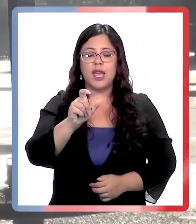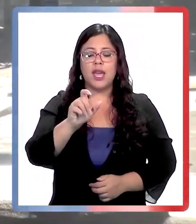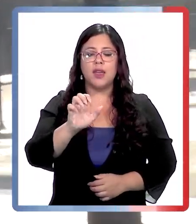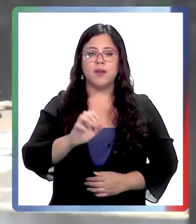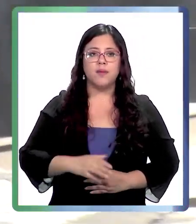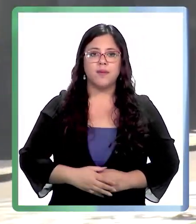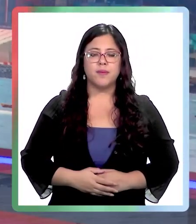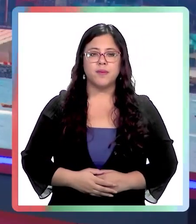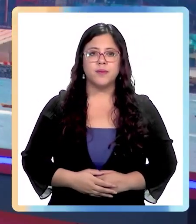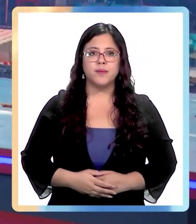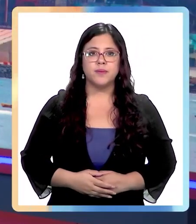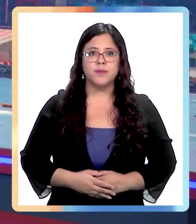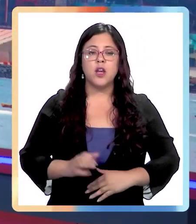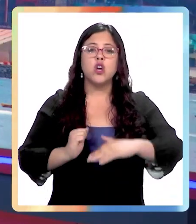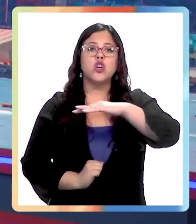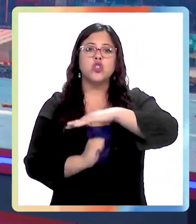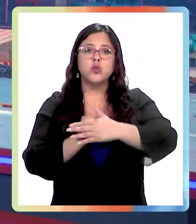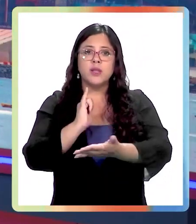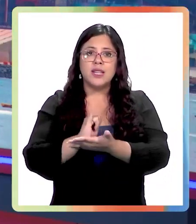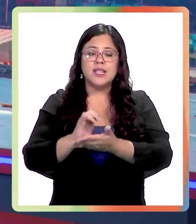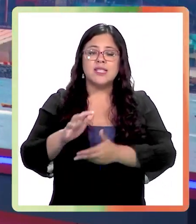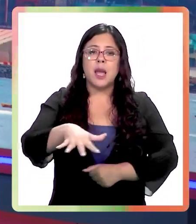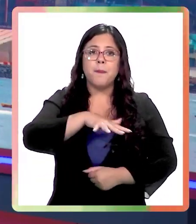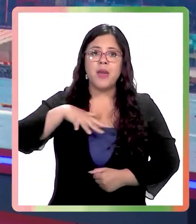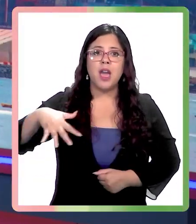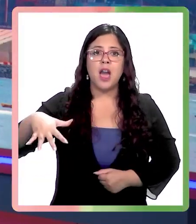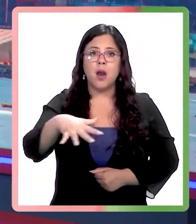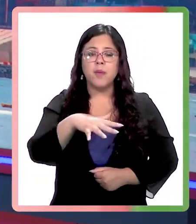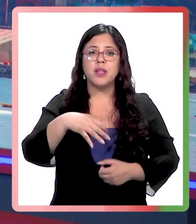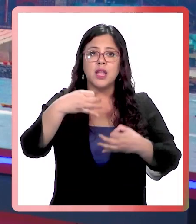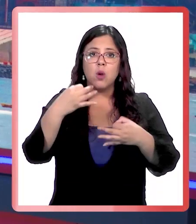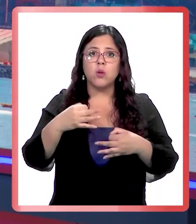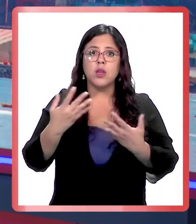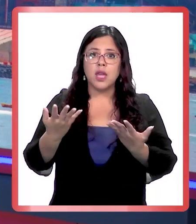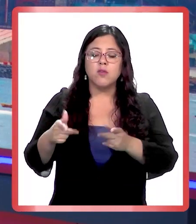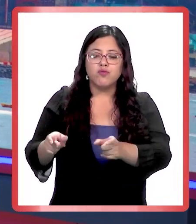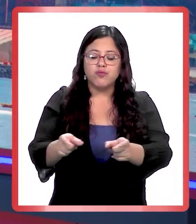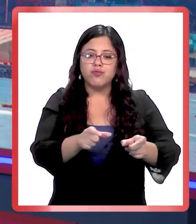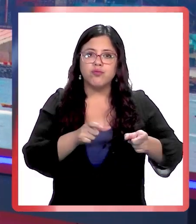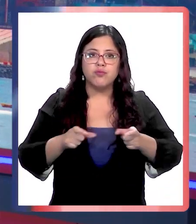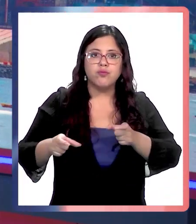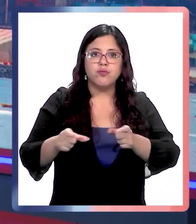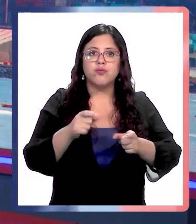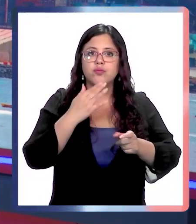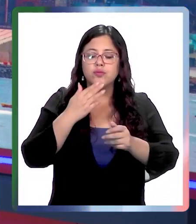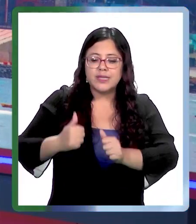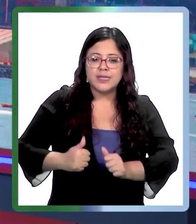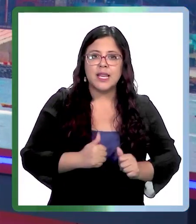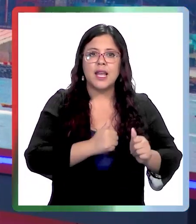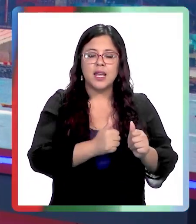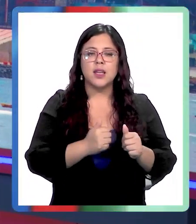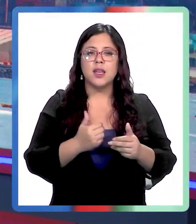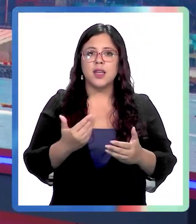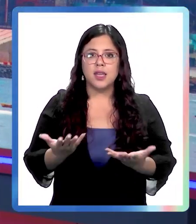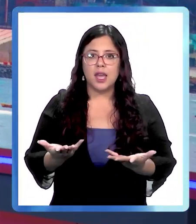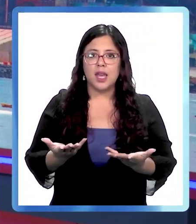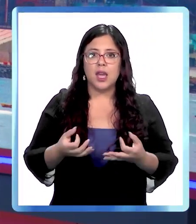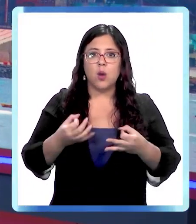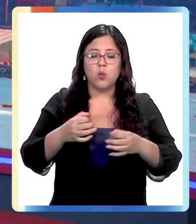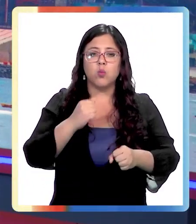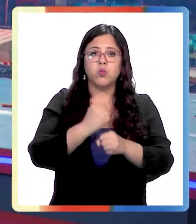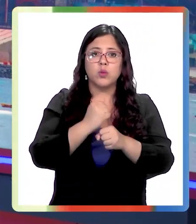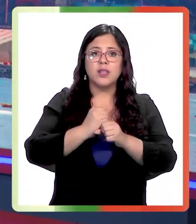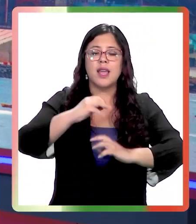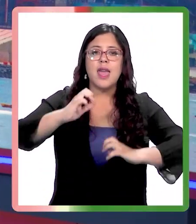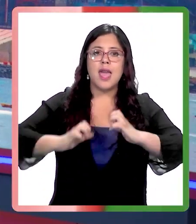Calderara. La Superintendencia del Medio Ambiente estableció que están realizando fiscalizaciones y un seguimiento de las operaciones